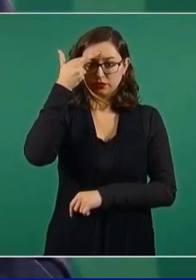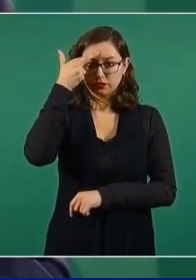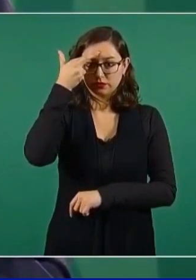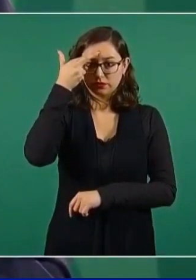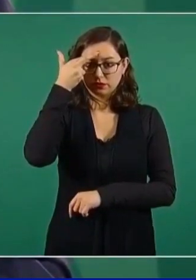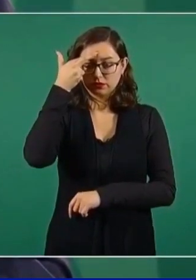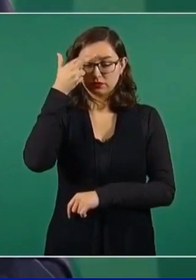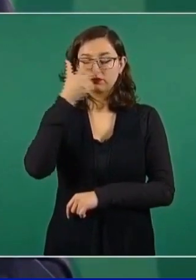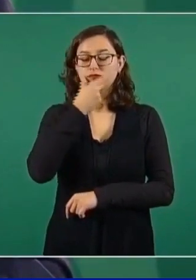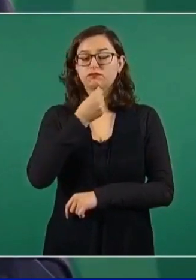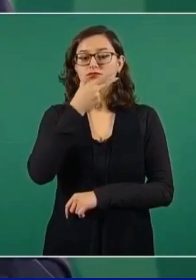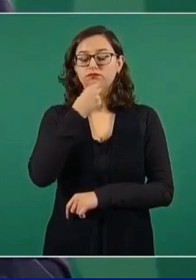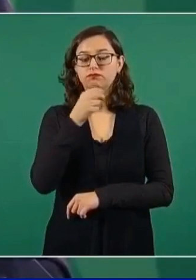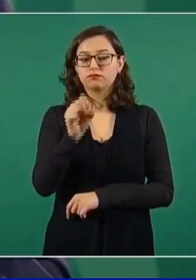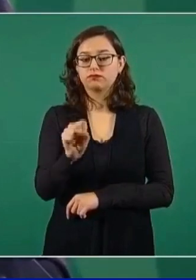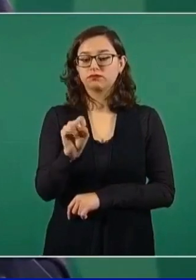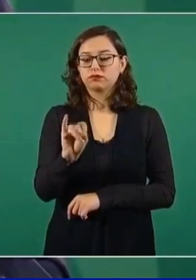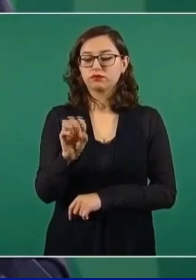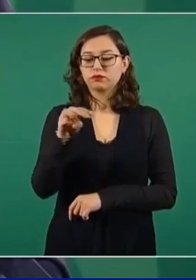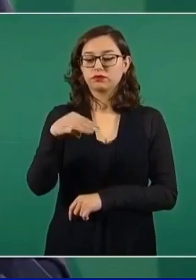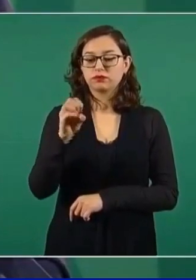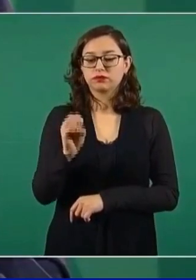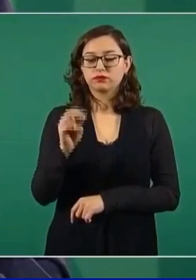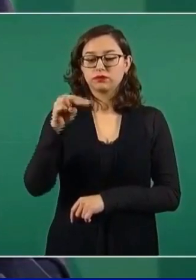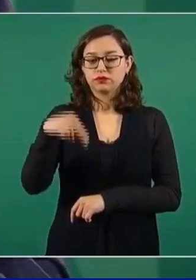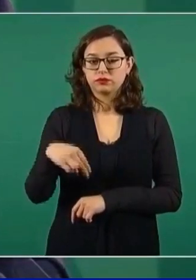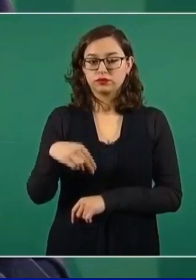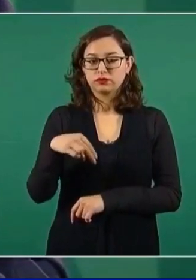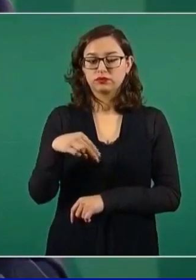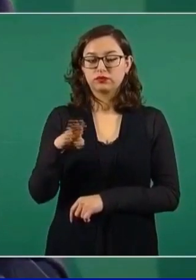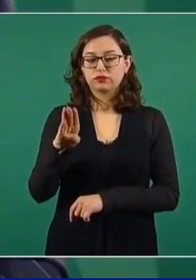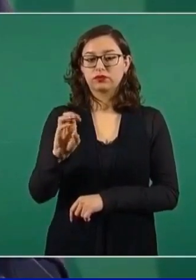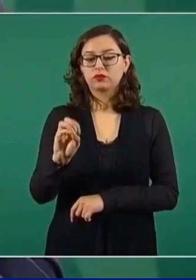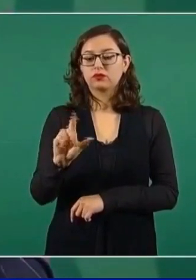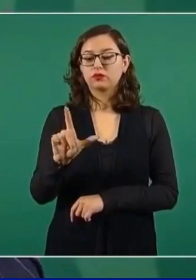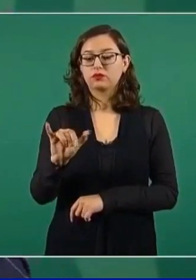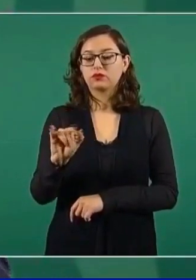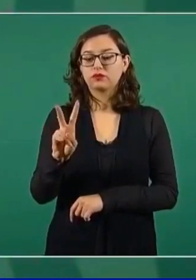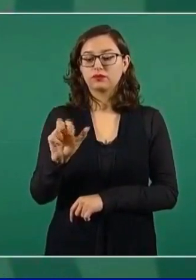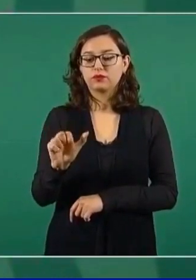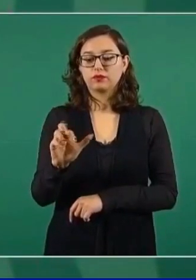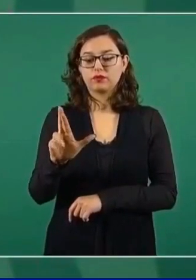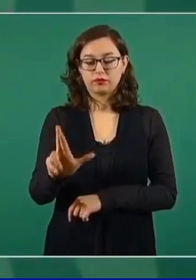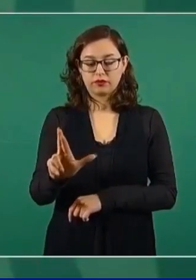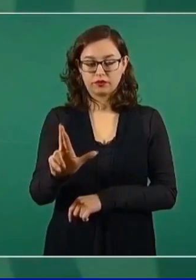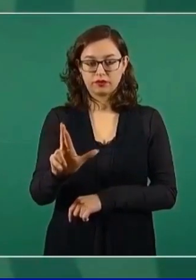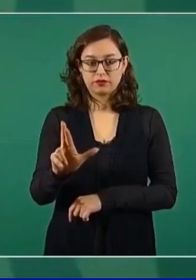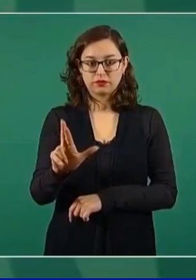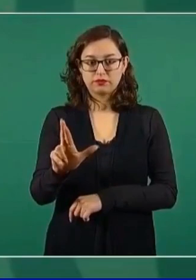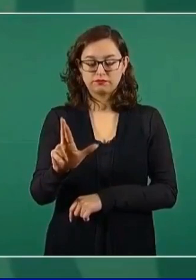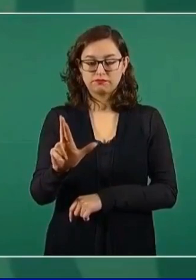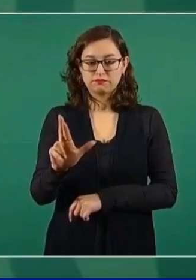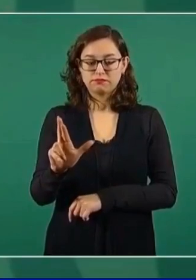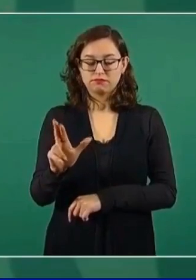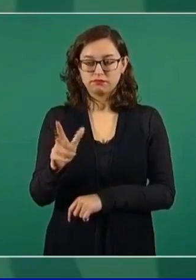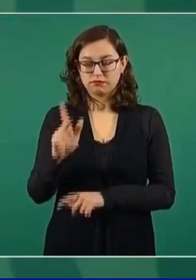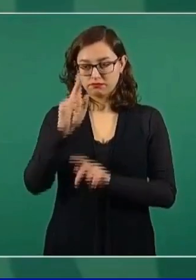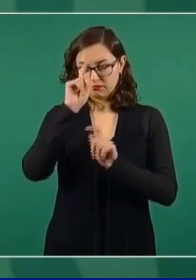a Simón Bolívar, y van a participar cancilleres de varios